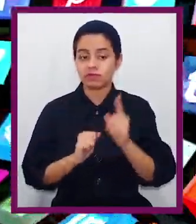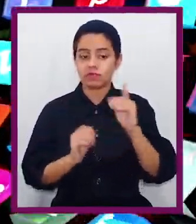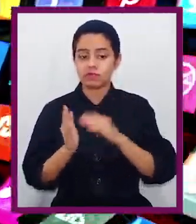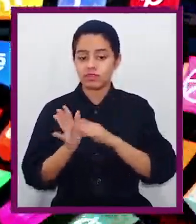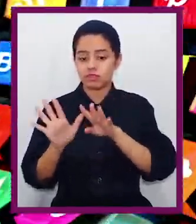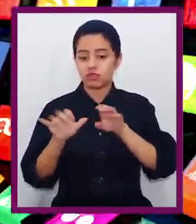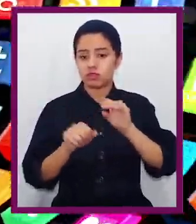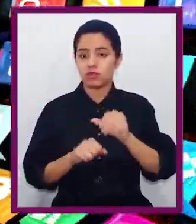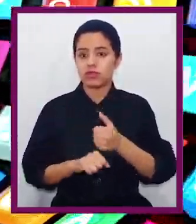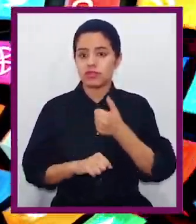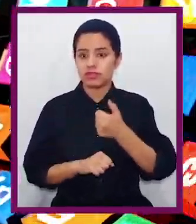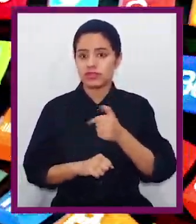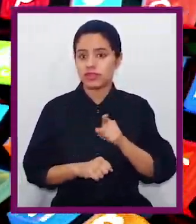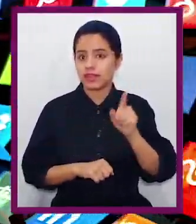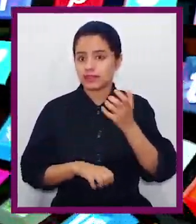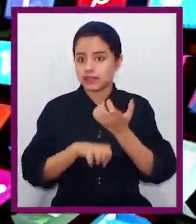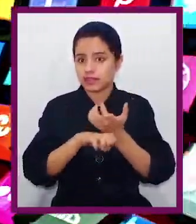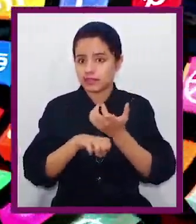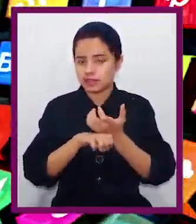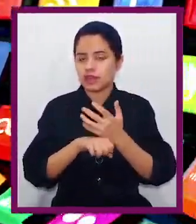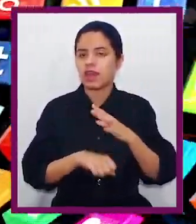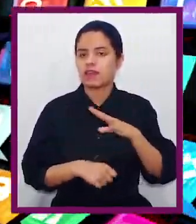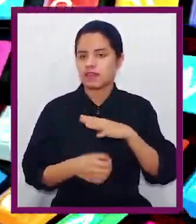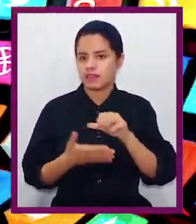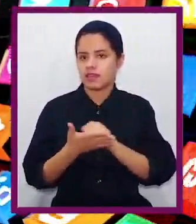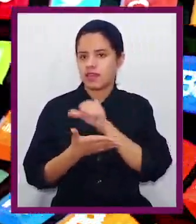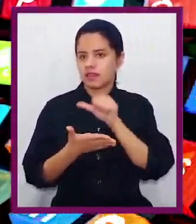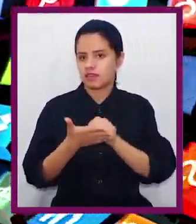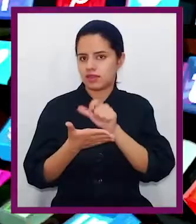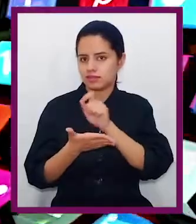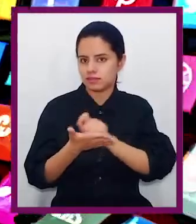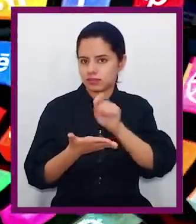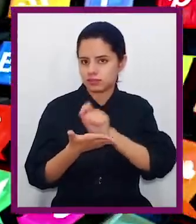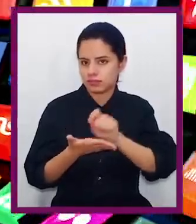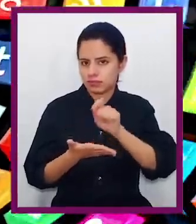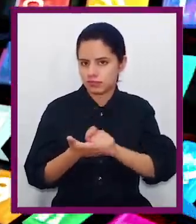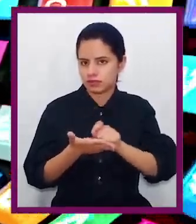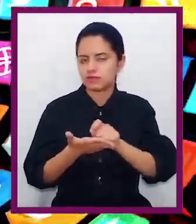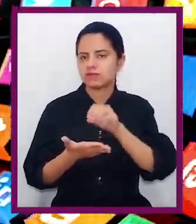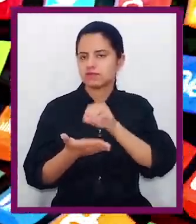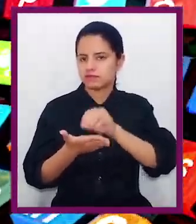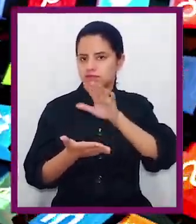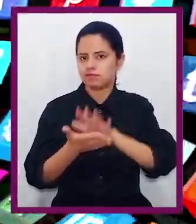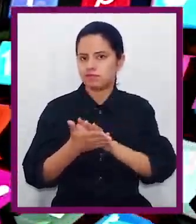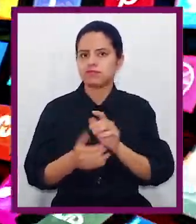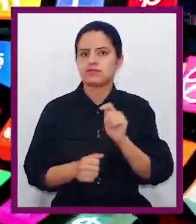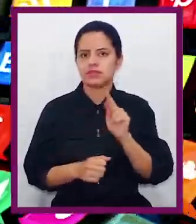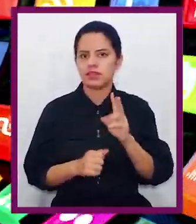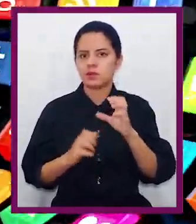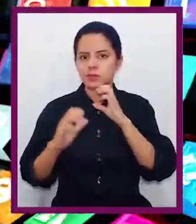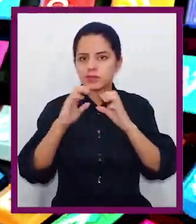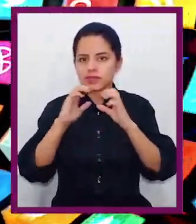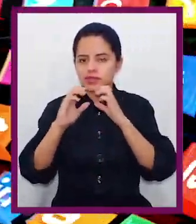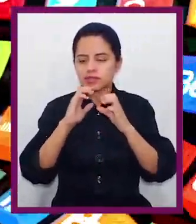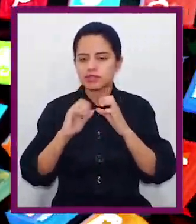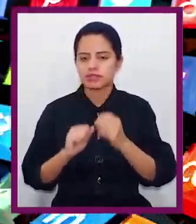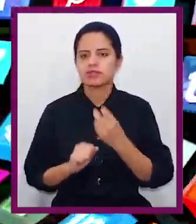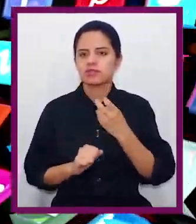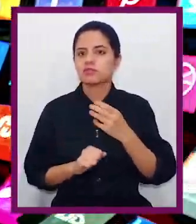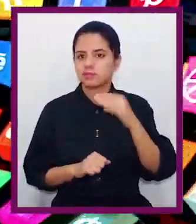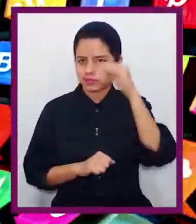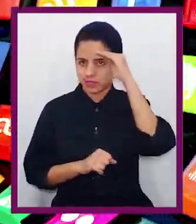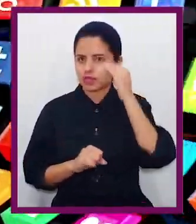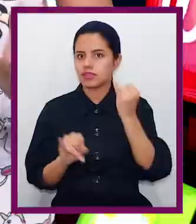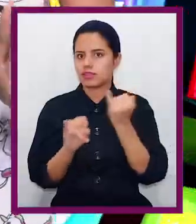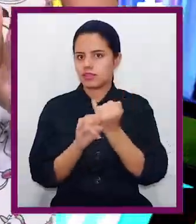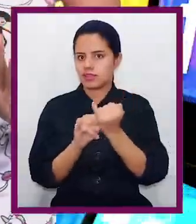1996, Estados Unidos realizó un acta de telecomunicaciones, documento que marcó una nueva era en la legislación de este ámbito, pensando